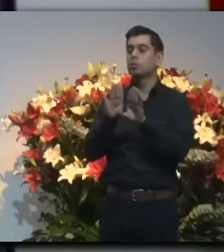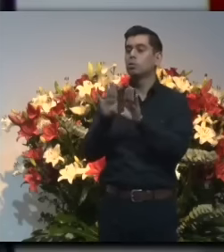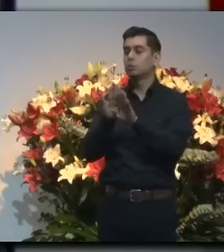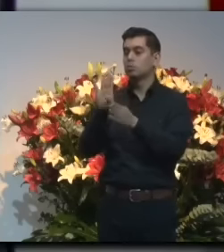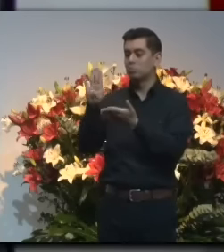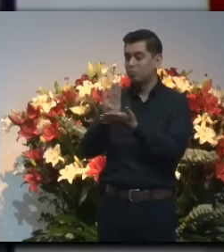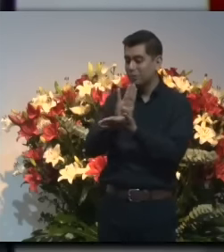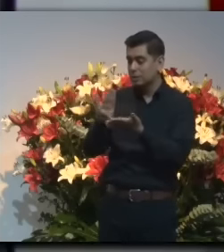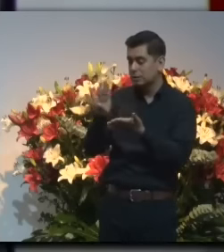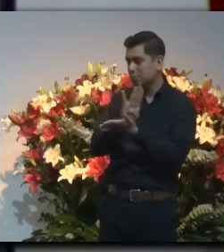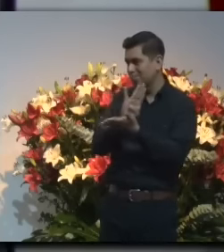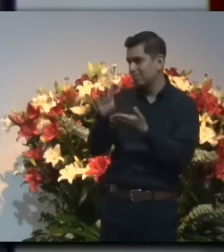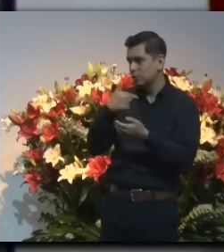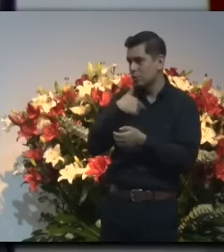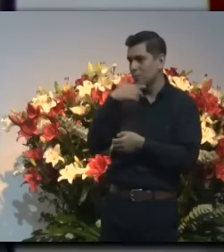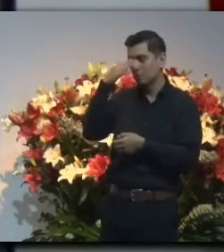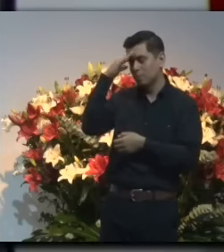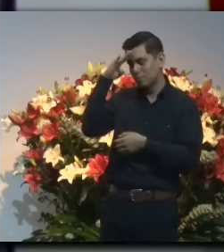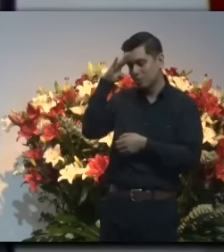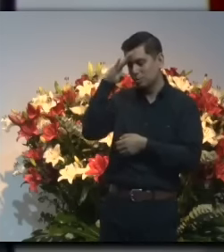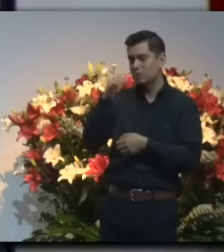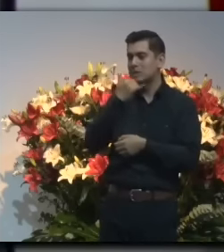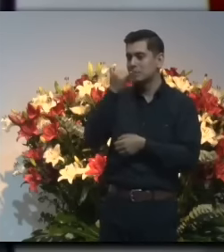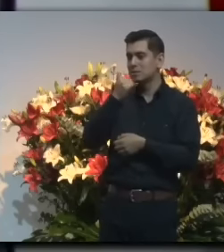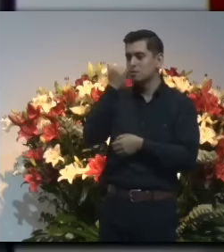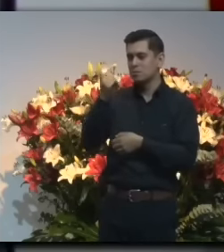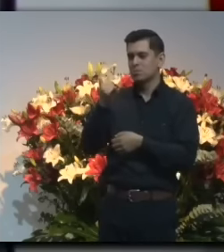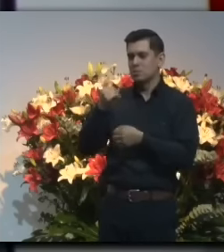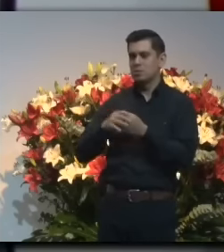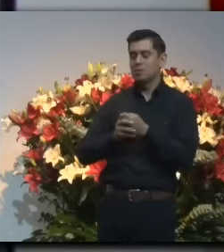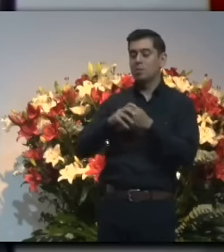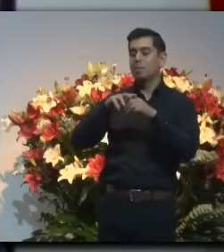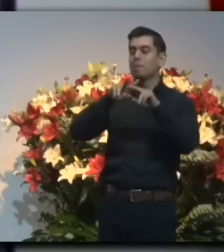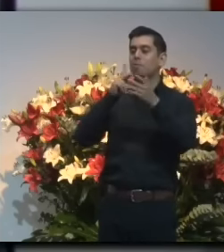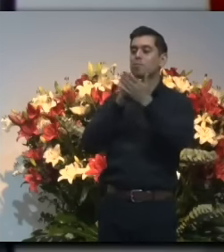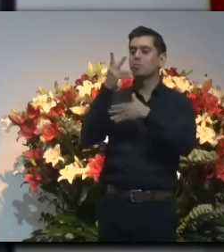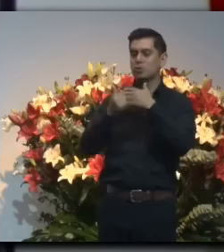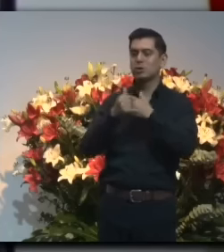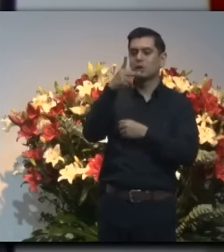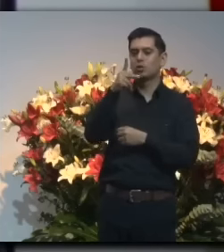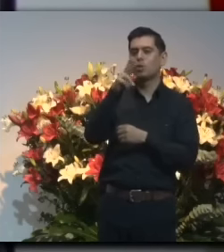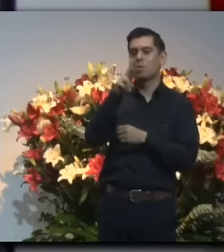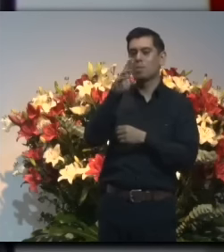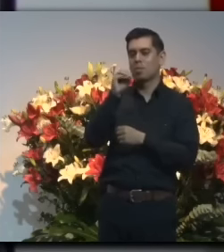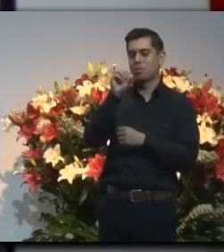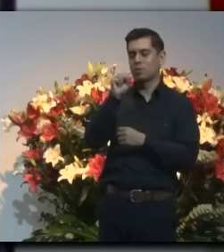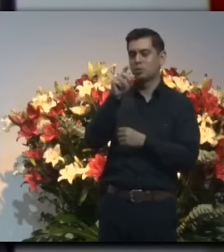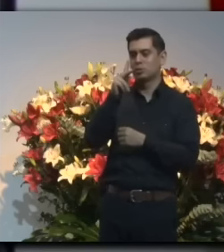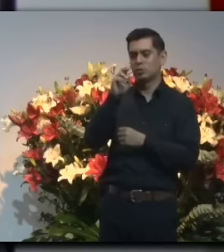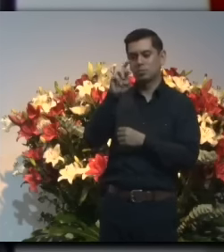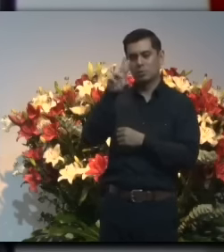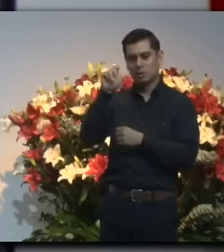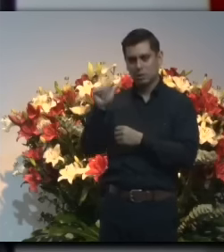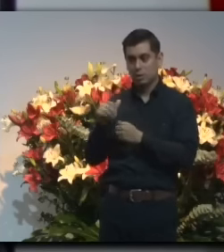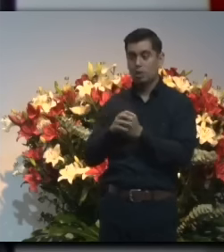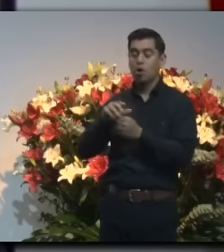un error quitar el programa Prospera, que te permitía mantener a los alumnos en la escuela. Hoy hay